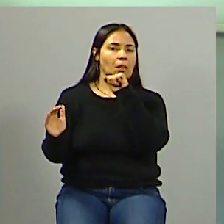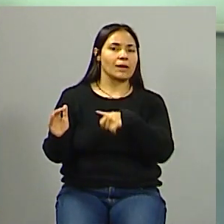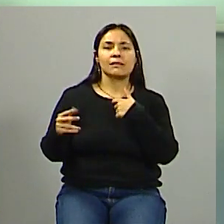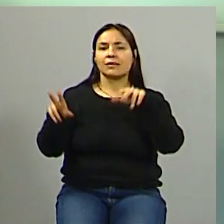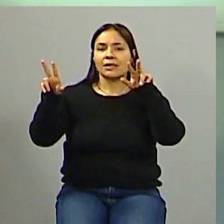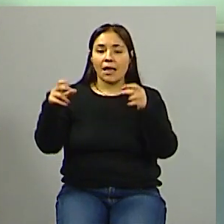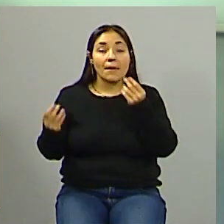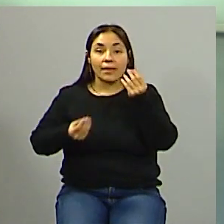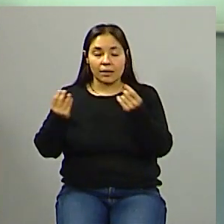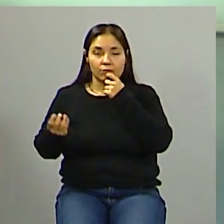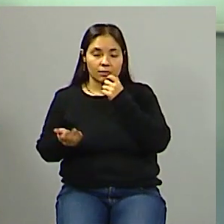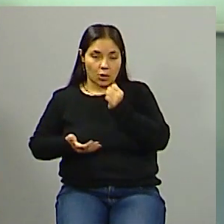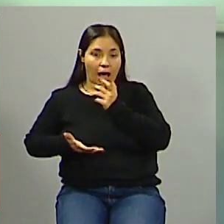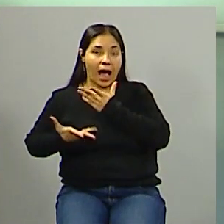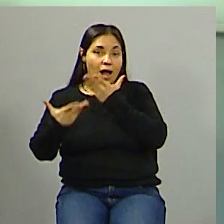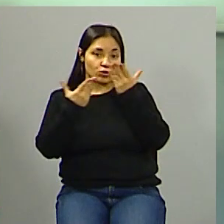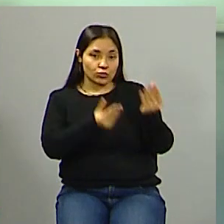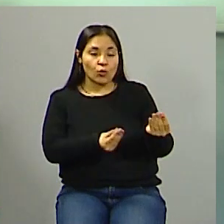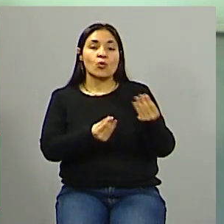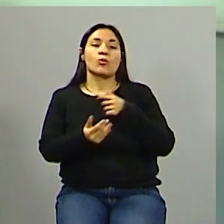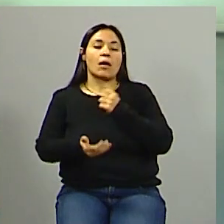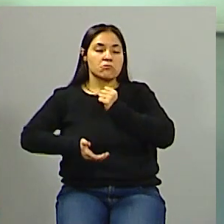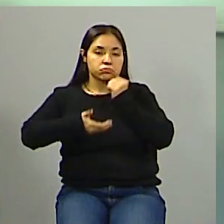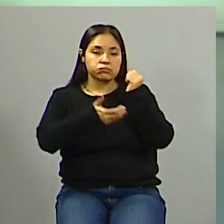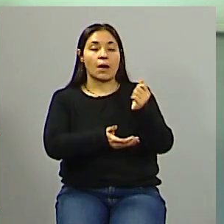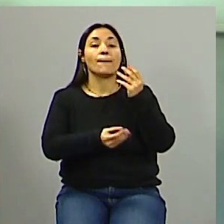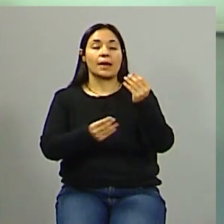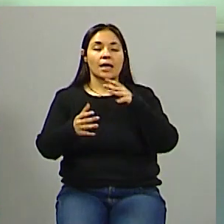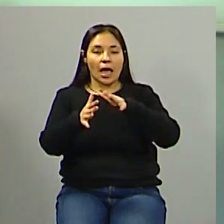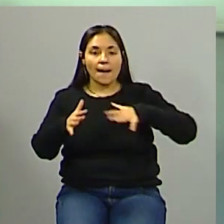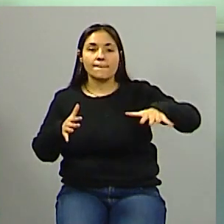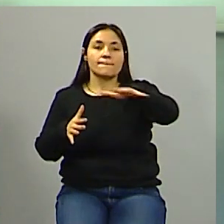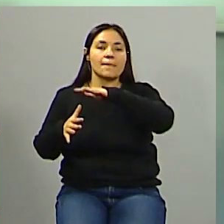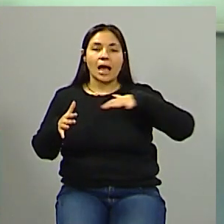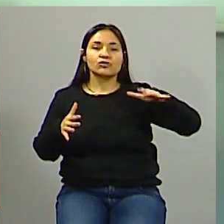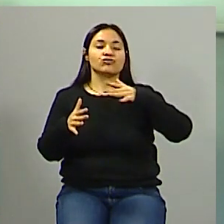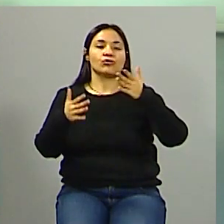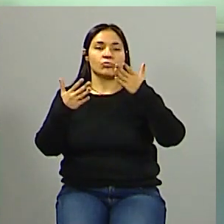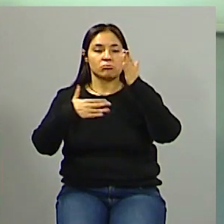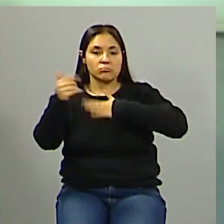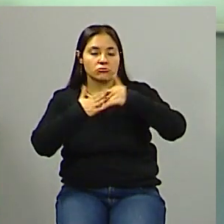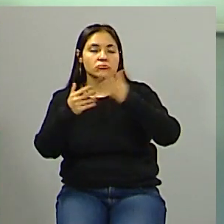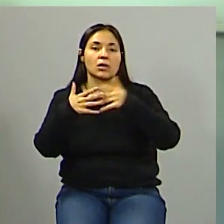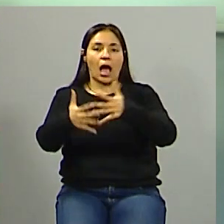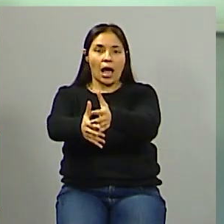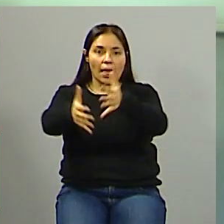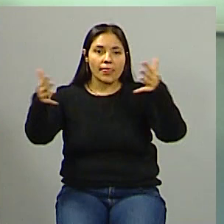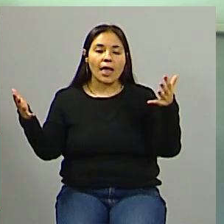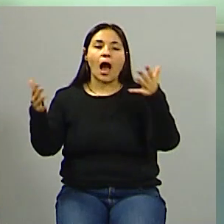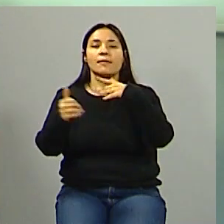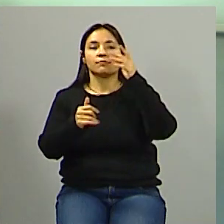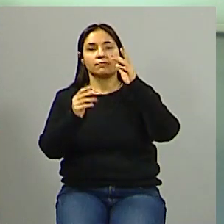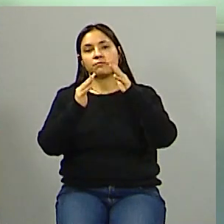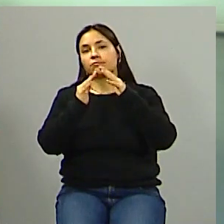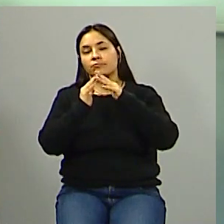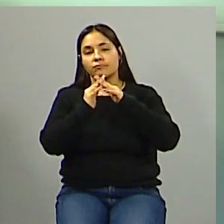de agrandar su espacio físico, su superficie, recibir créditos para la producción, para la cosecha? ¿Cuál es la opinión